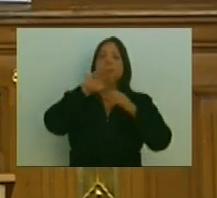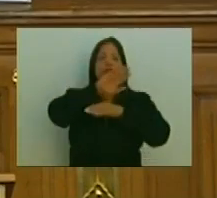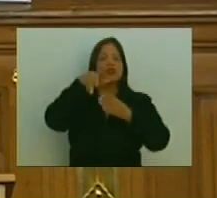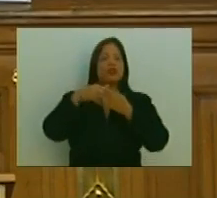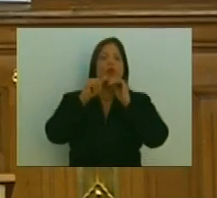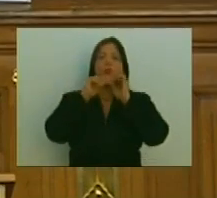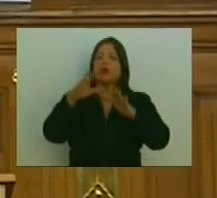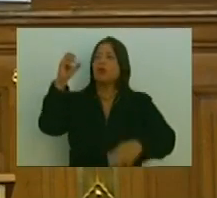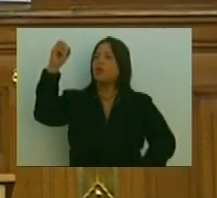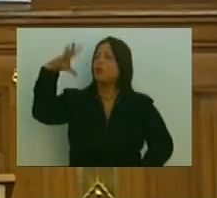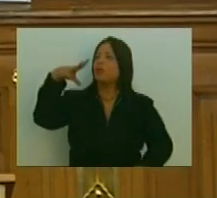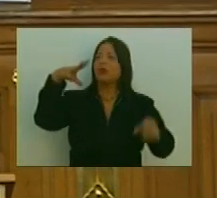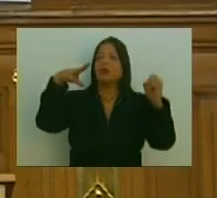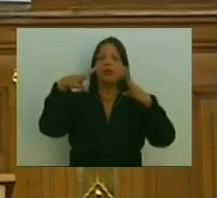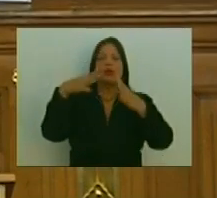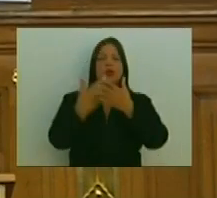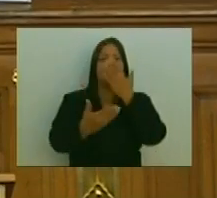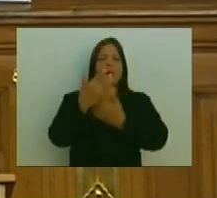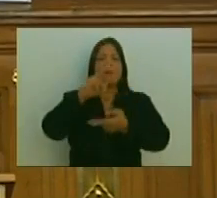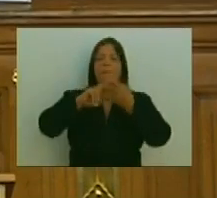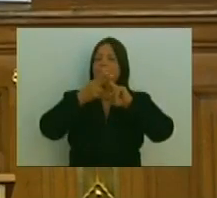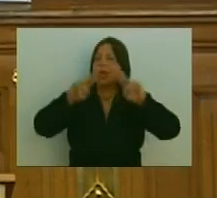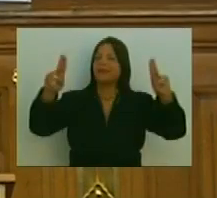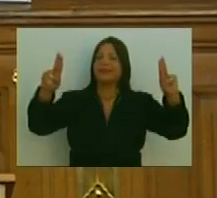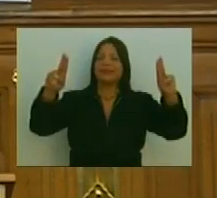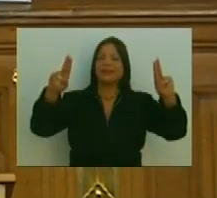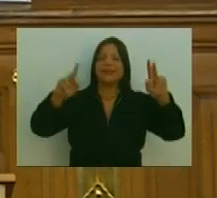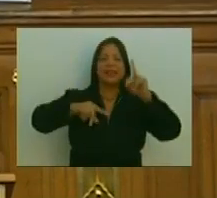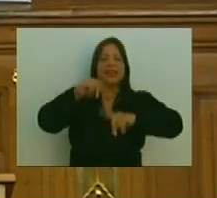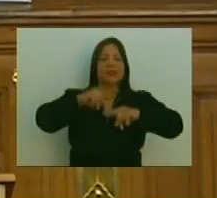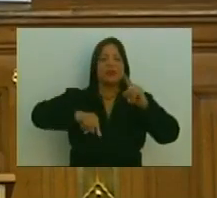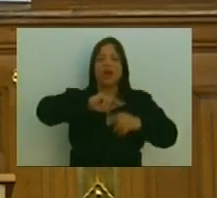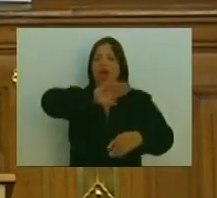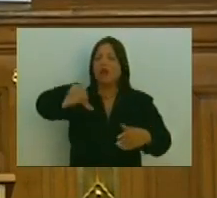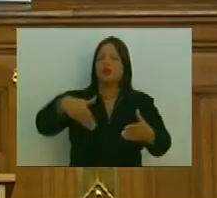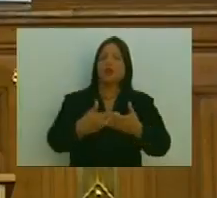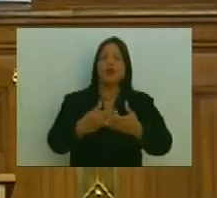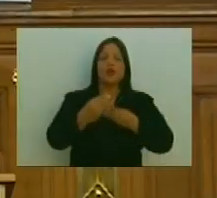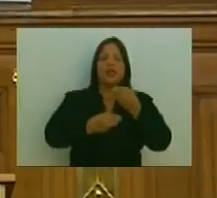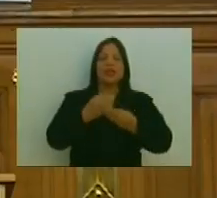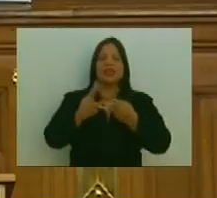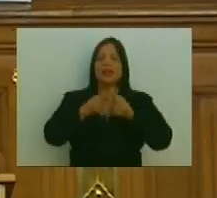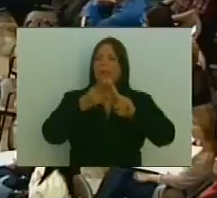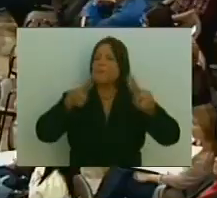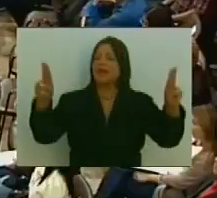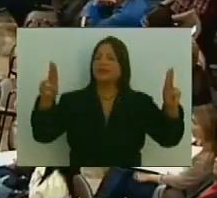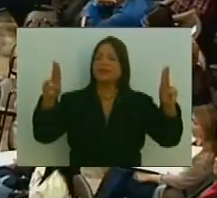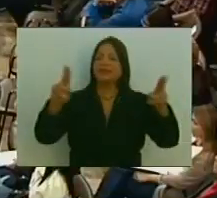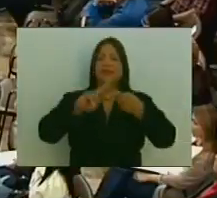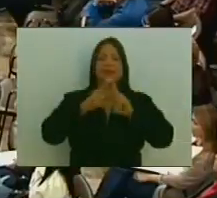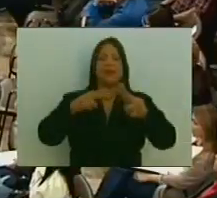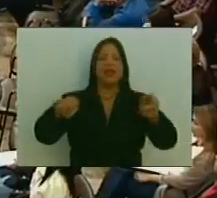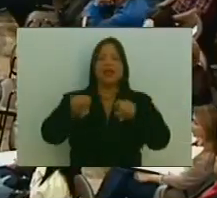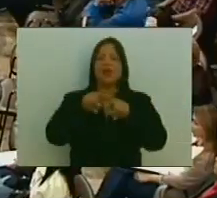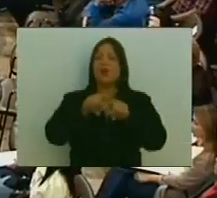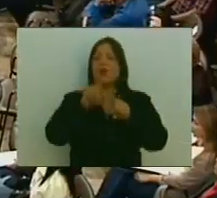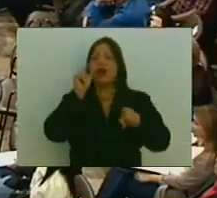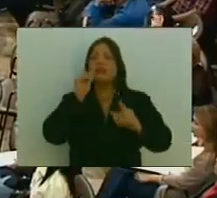que me ilumine y que me haga instrumento de su paz, ¿verdad? Que nos haga a todos nosotros instrumento de paz, como San